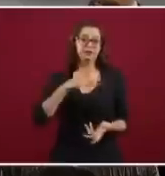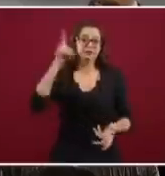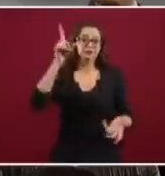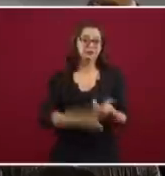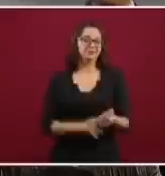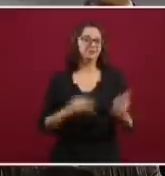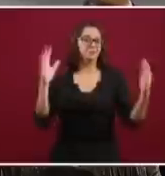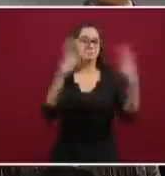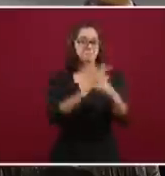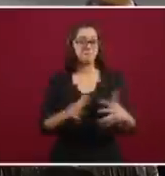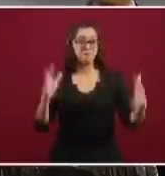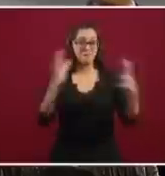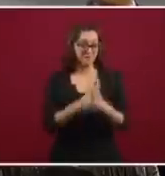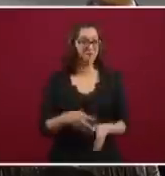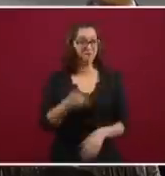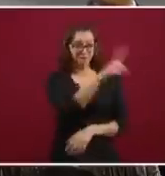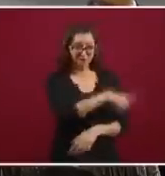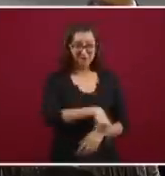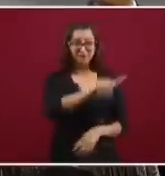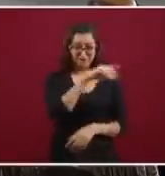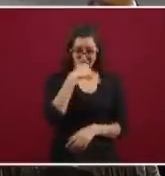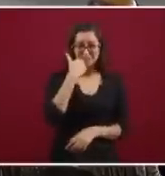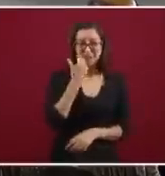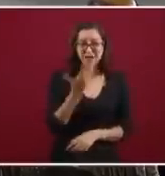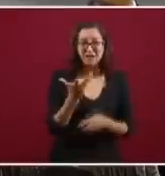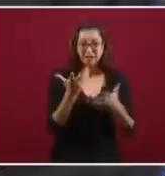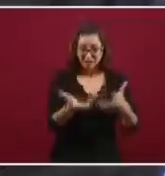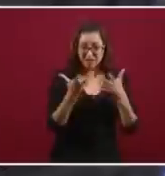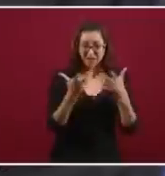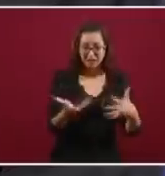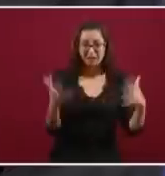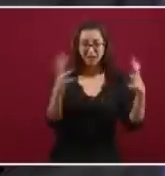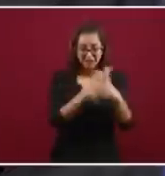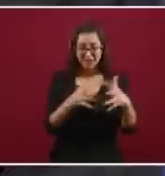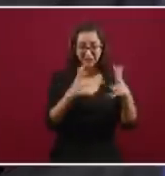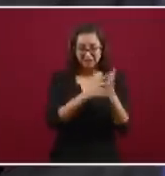Eso es lo que añoran, eso es lo que quisieran,